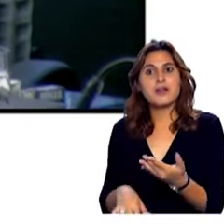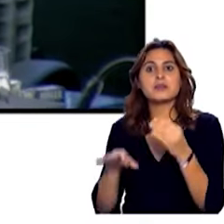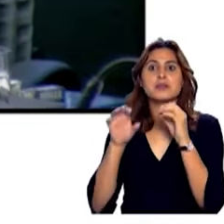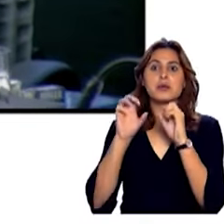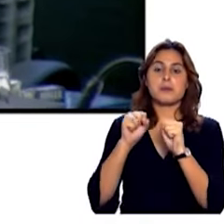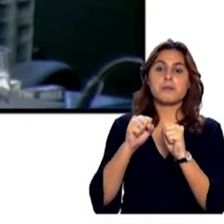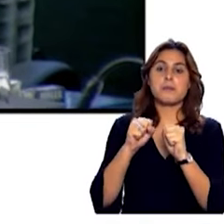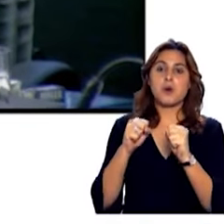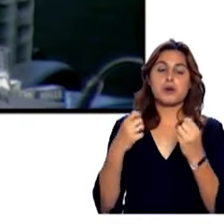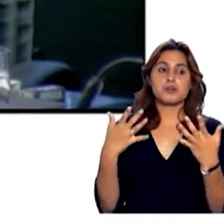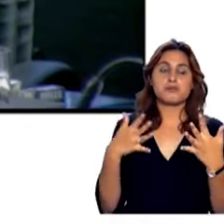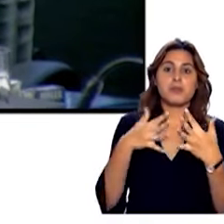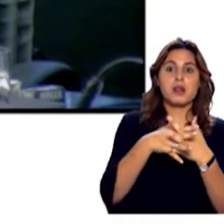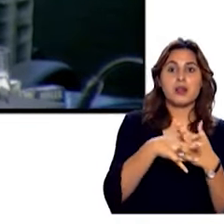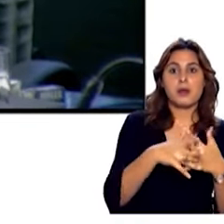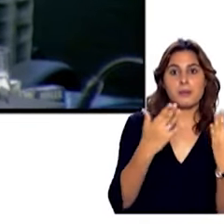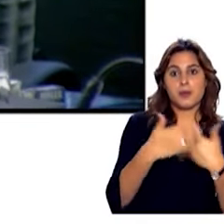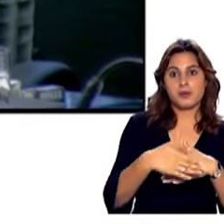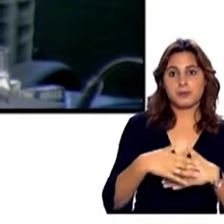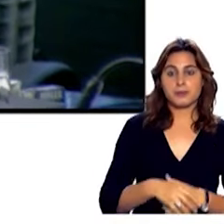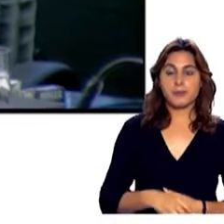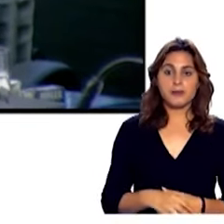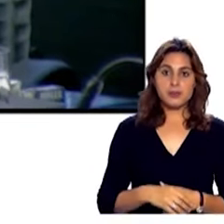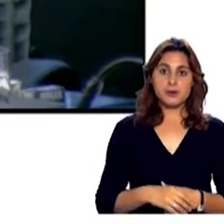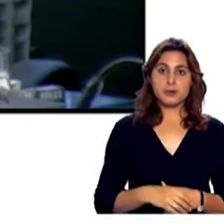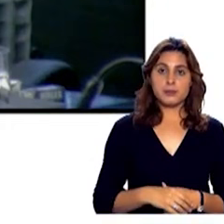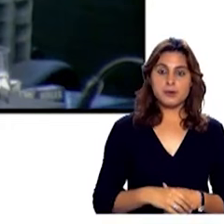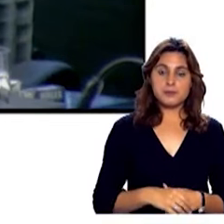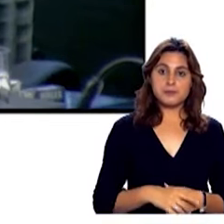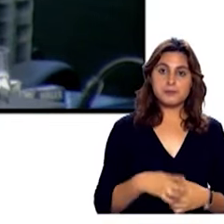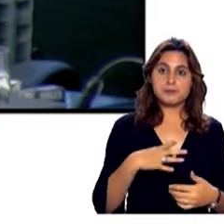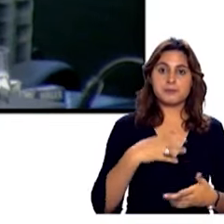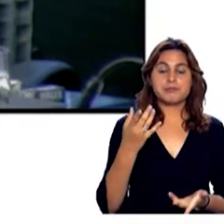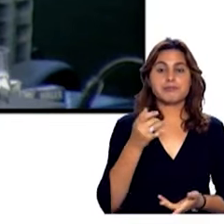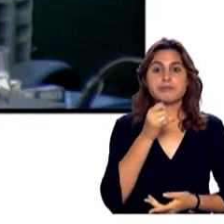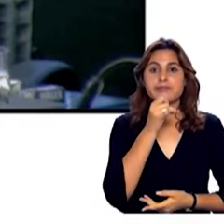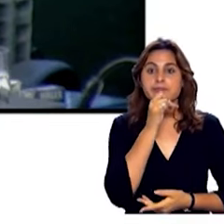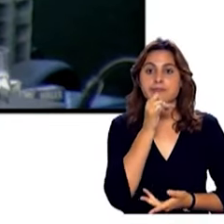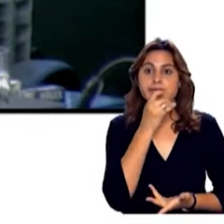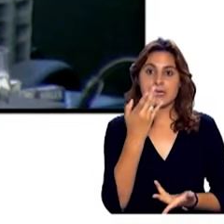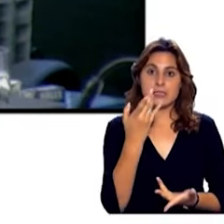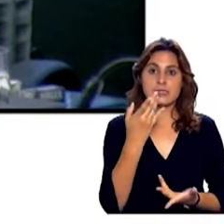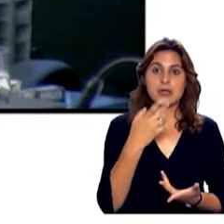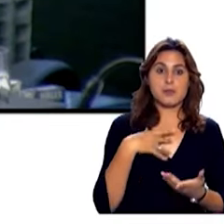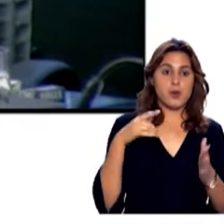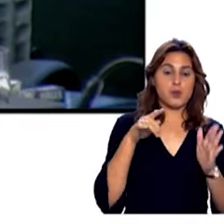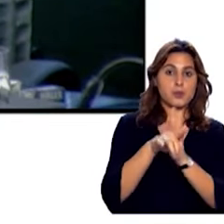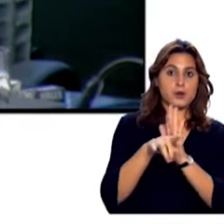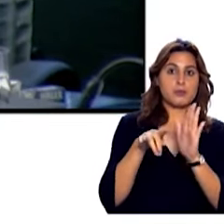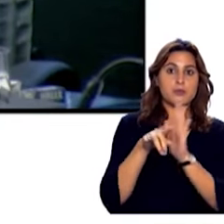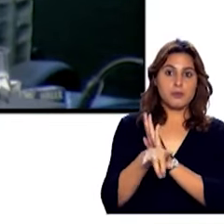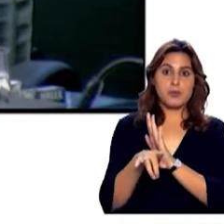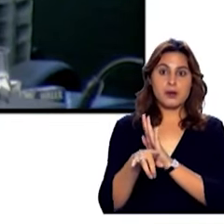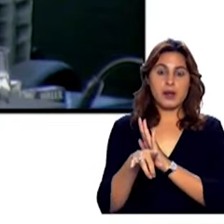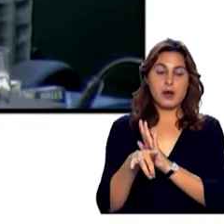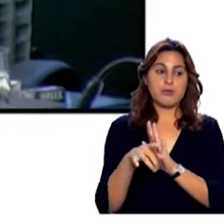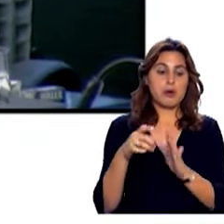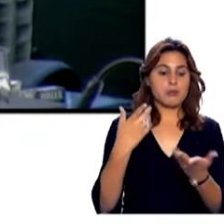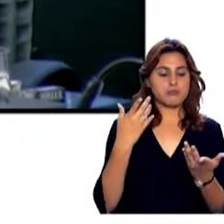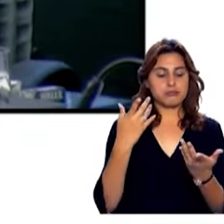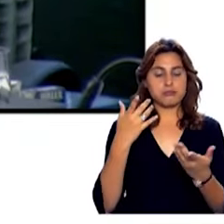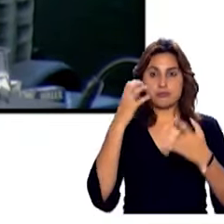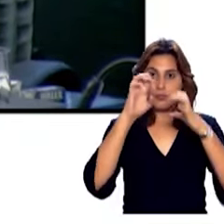determinadas determinadas preguntas sues vici con rela